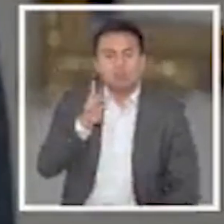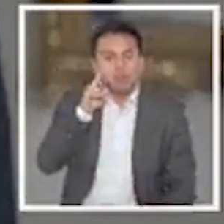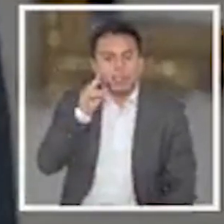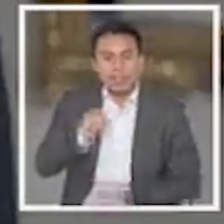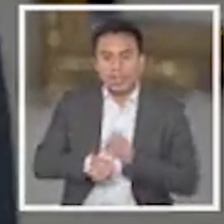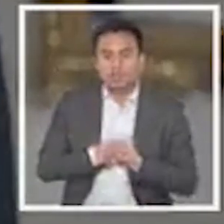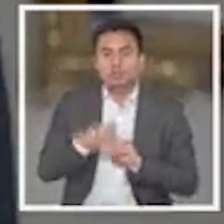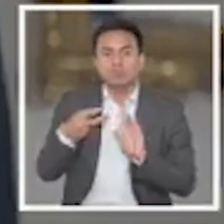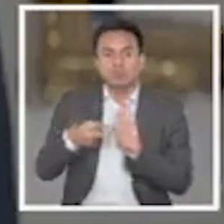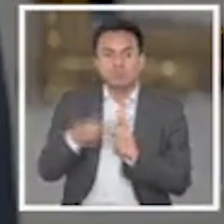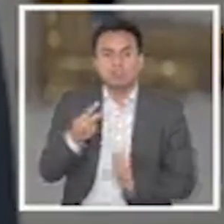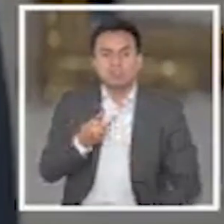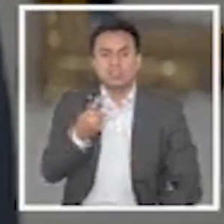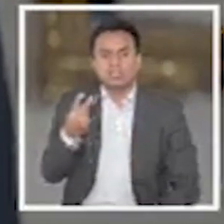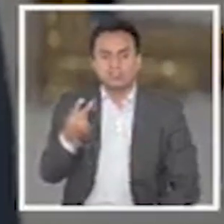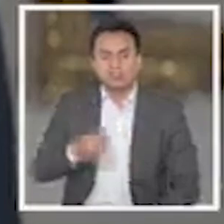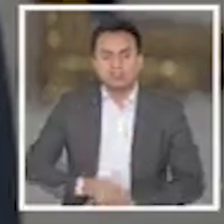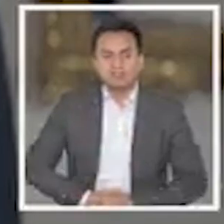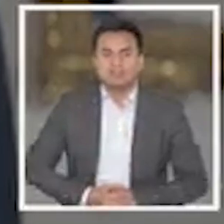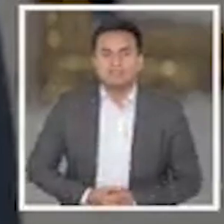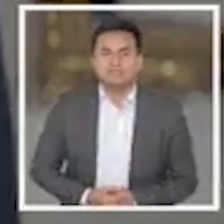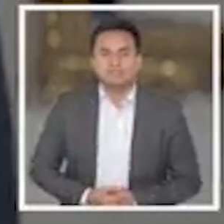4 de abril del 2022.